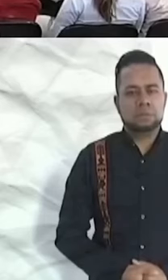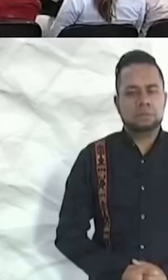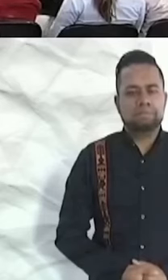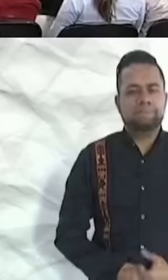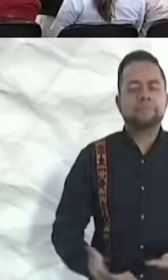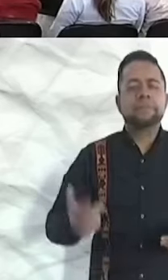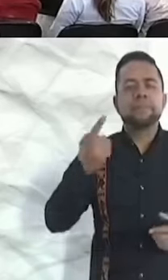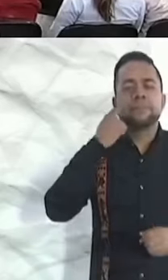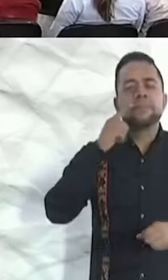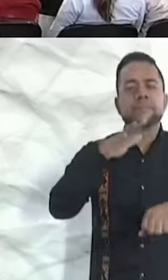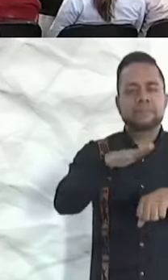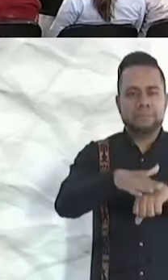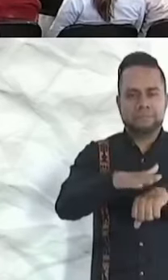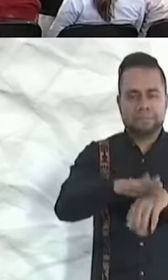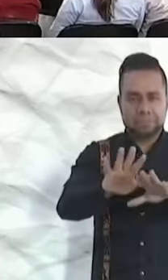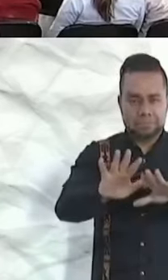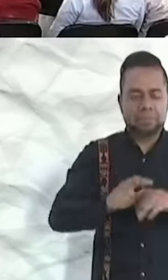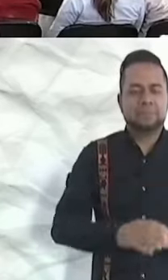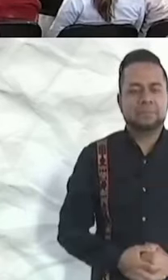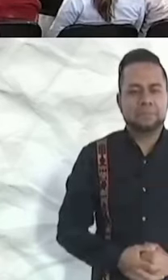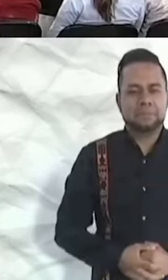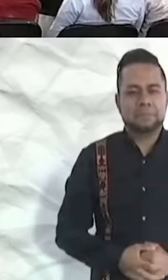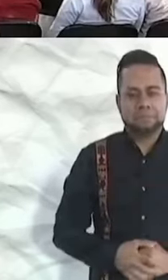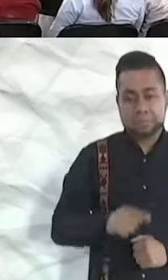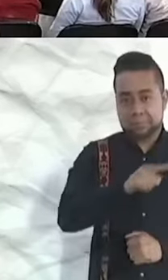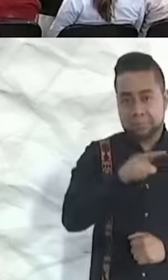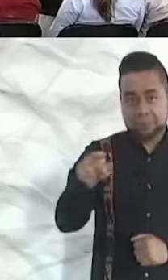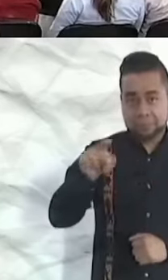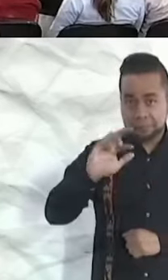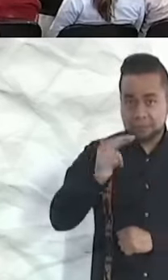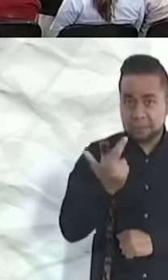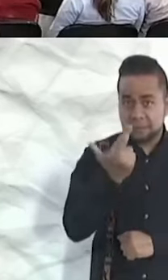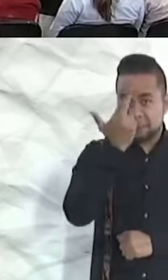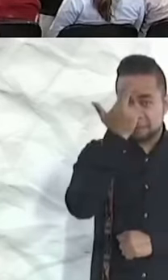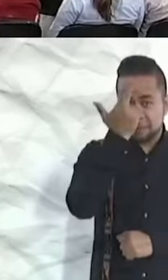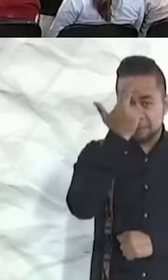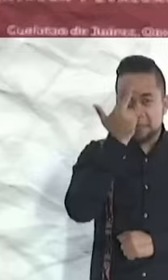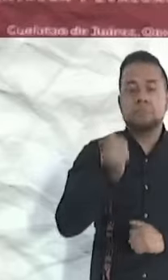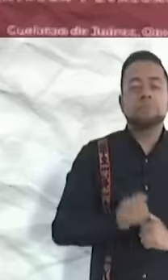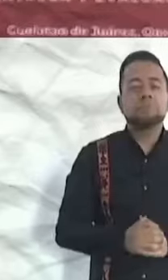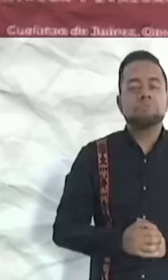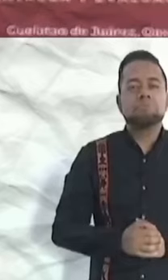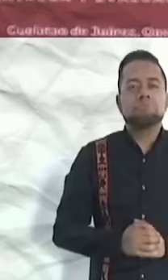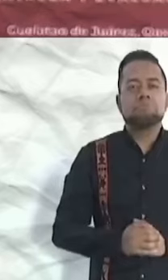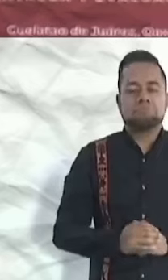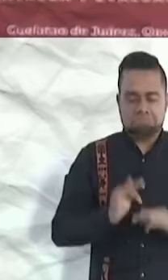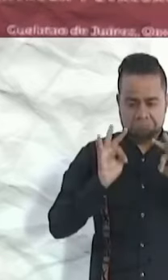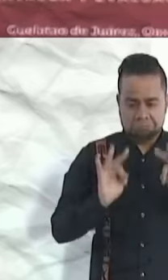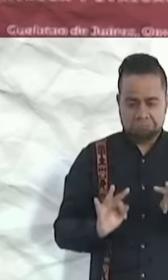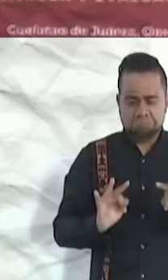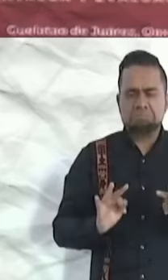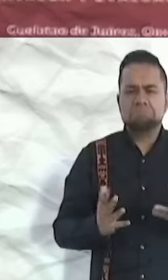¡Miren! ¡No, nos destruís! Que ¡no nos hagas eso! Somos